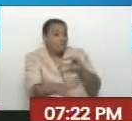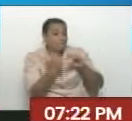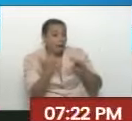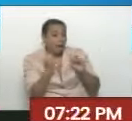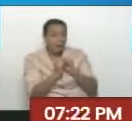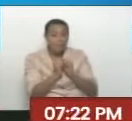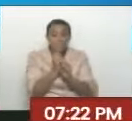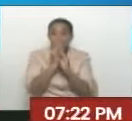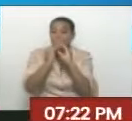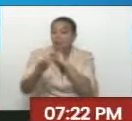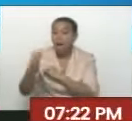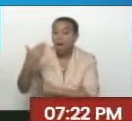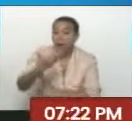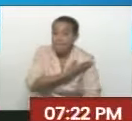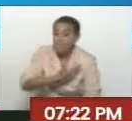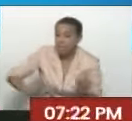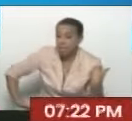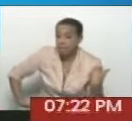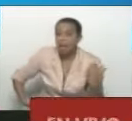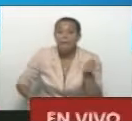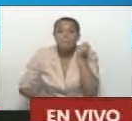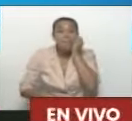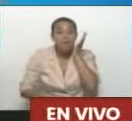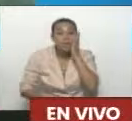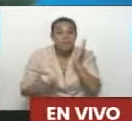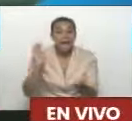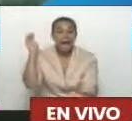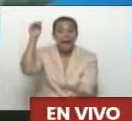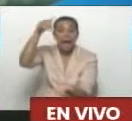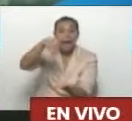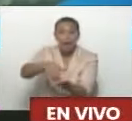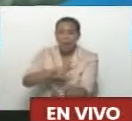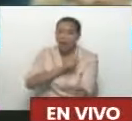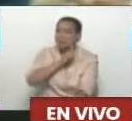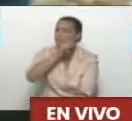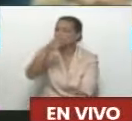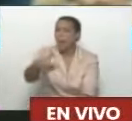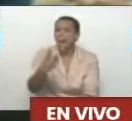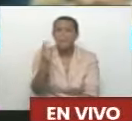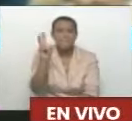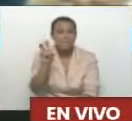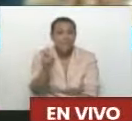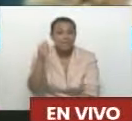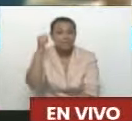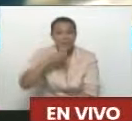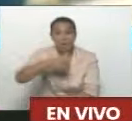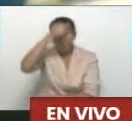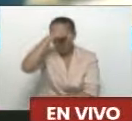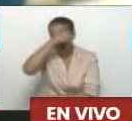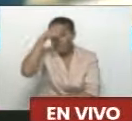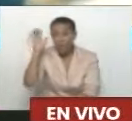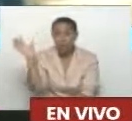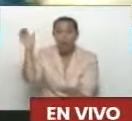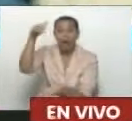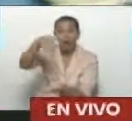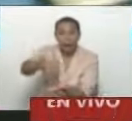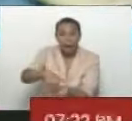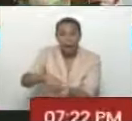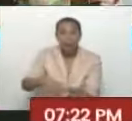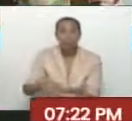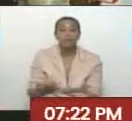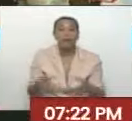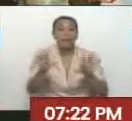maestra mayor, la nombré madrina del estado de Aragua y fue para allá viernes, sábado y domingo en Aragua, la maestra